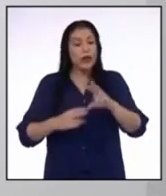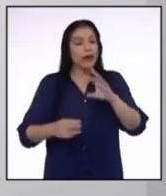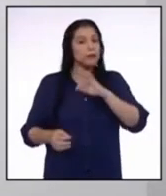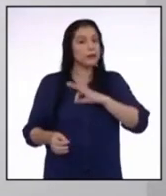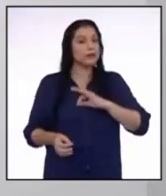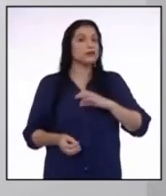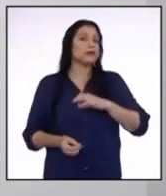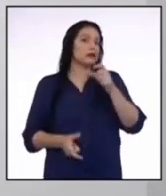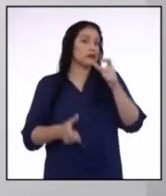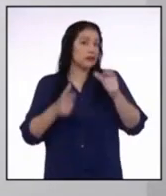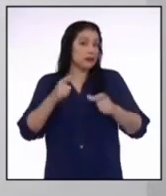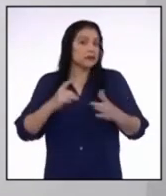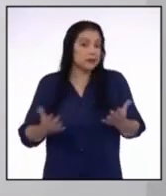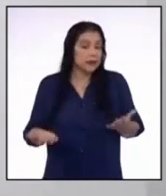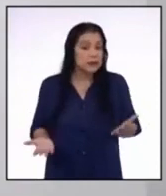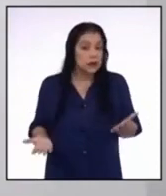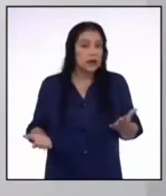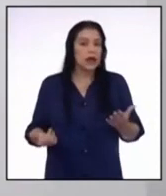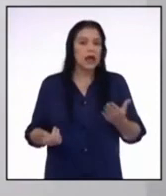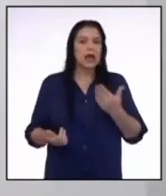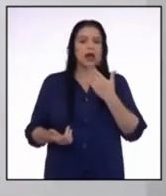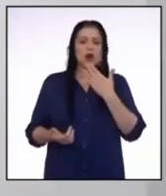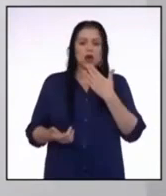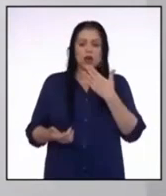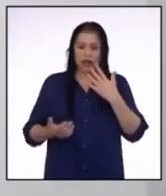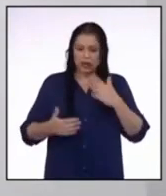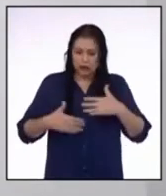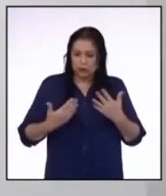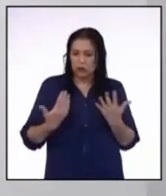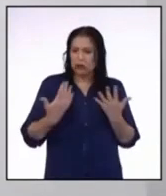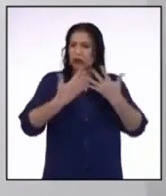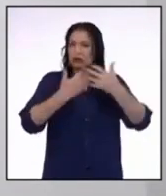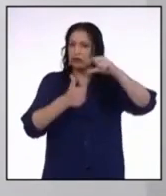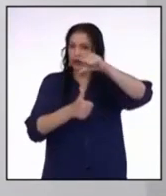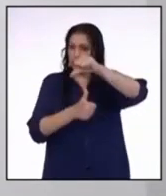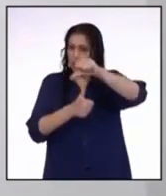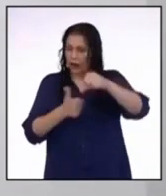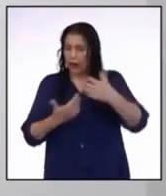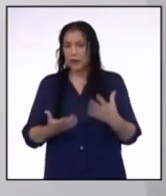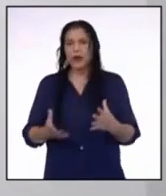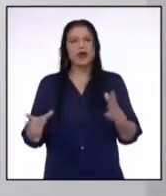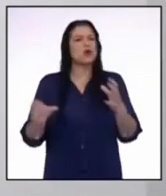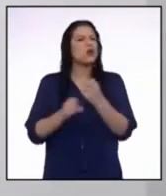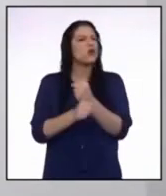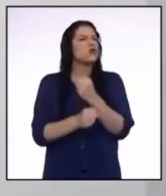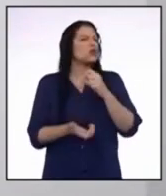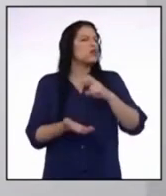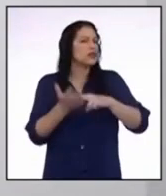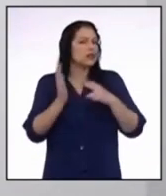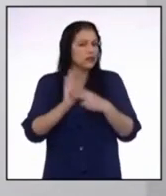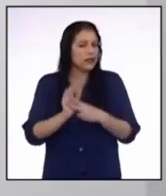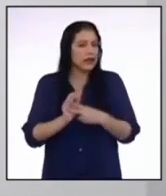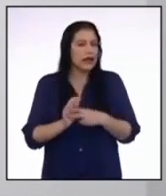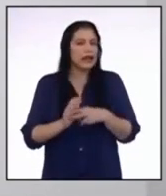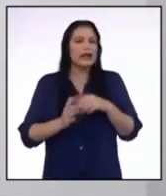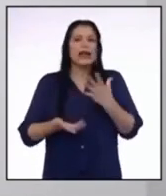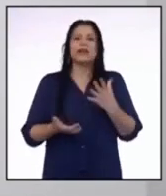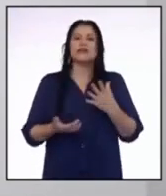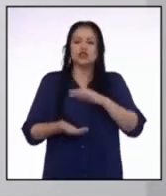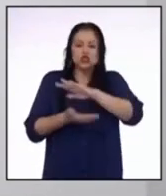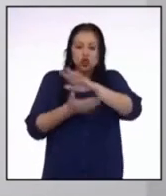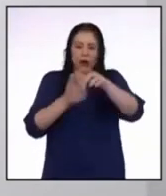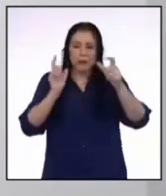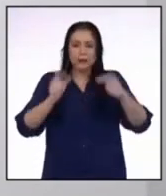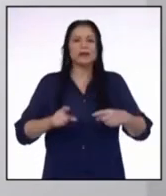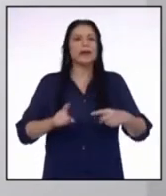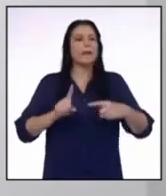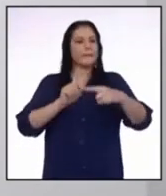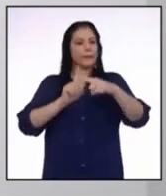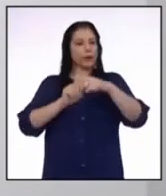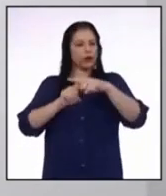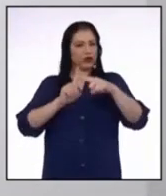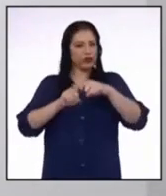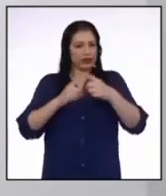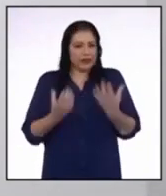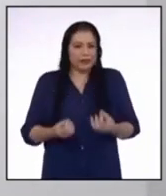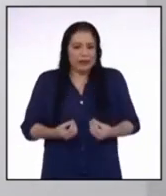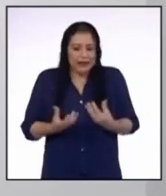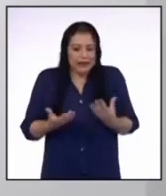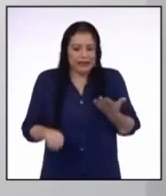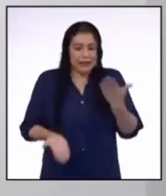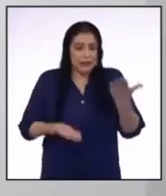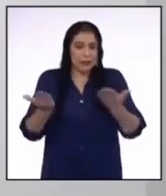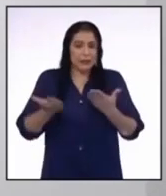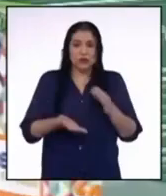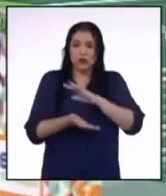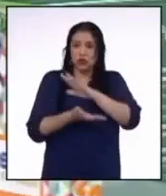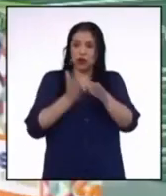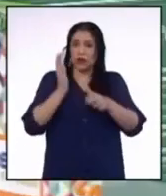bienestar de las personas con quienes nos relacionamos. En conclusión, es estar positivamente al servicio del